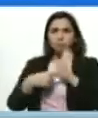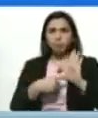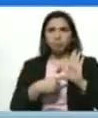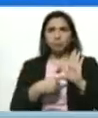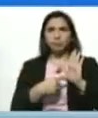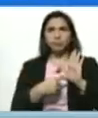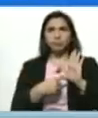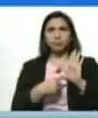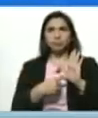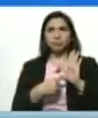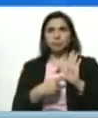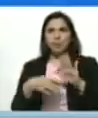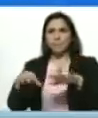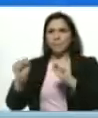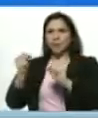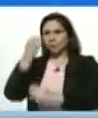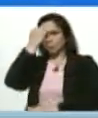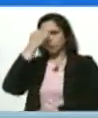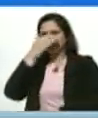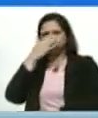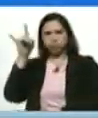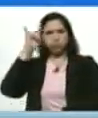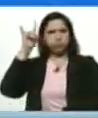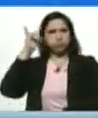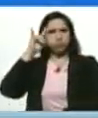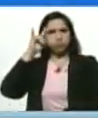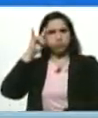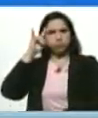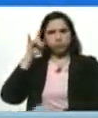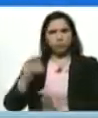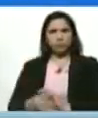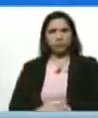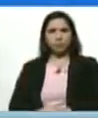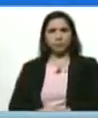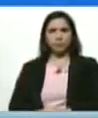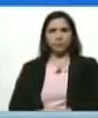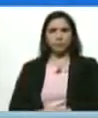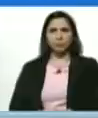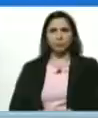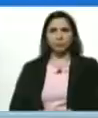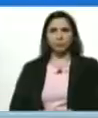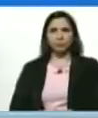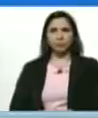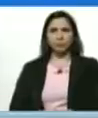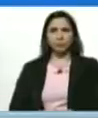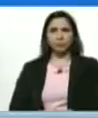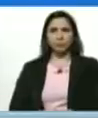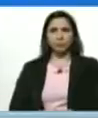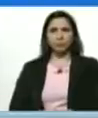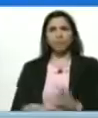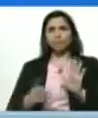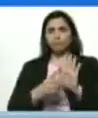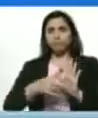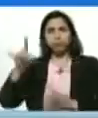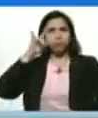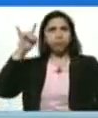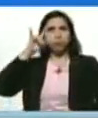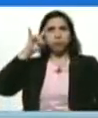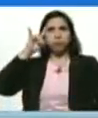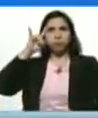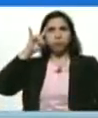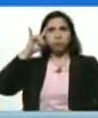de un imperio criminal diabólico de unos demonio de unos verdaderos demonios